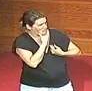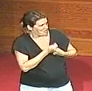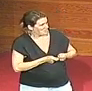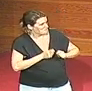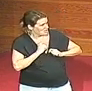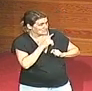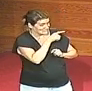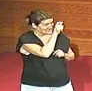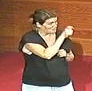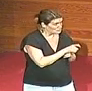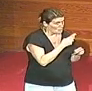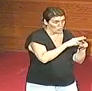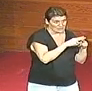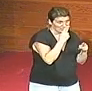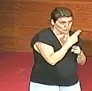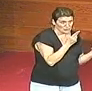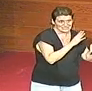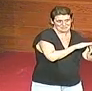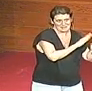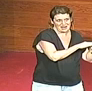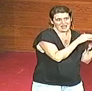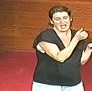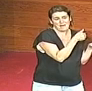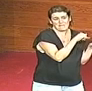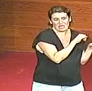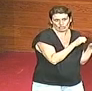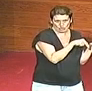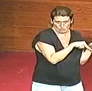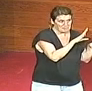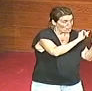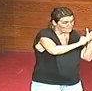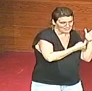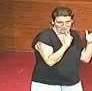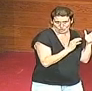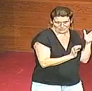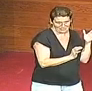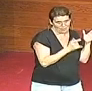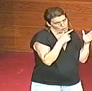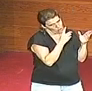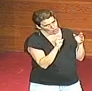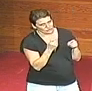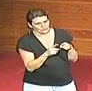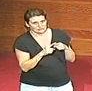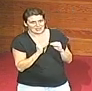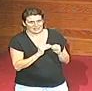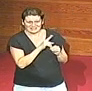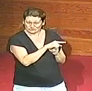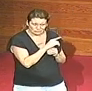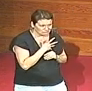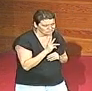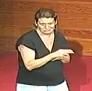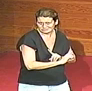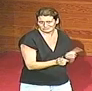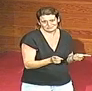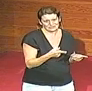esa persona hace políticas públicas para Amazon, pero es que no lo pone en la firma, porque hace otras cosas. Eso no puede ser, eso